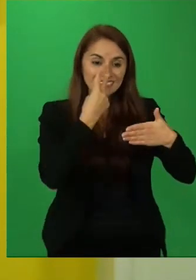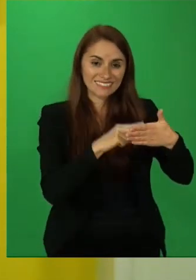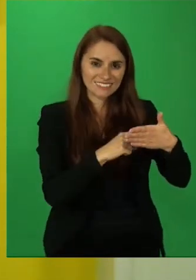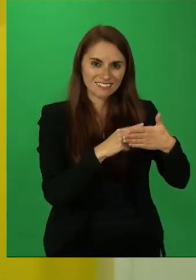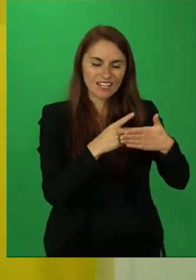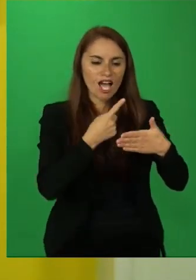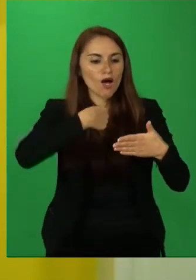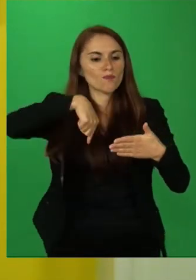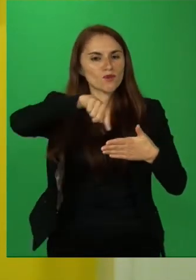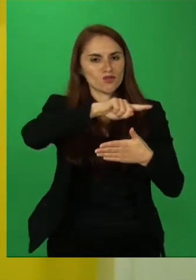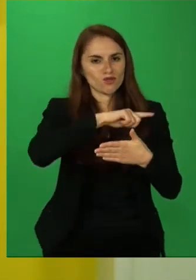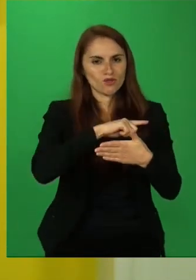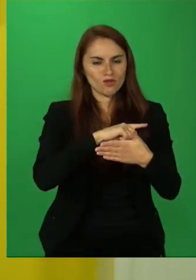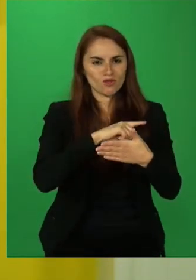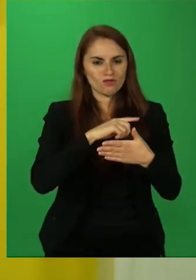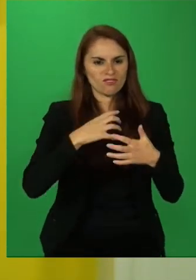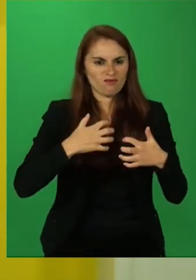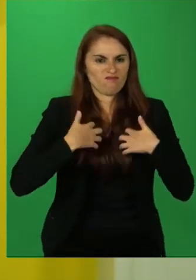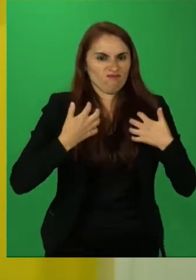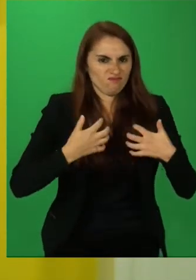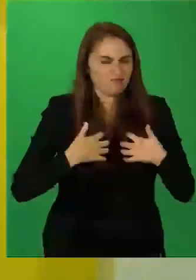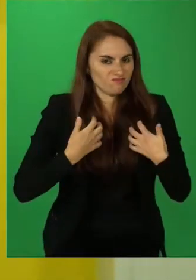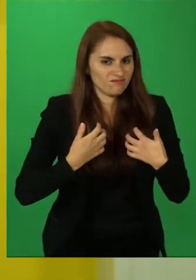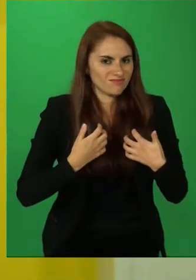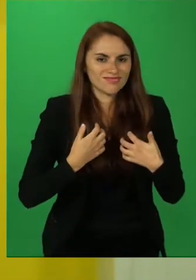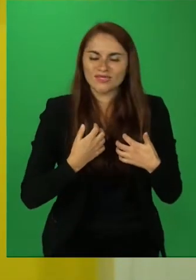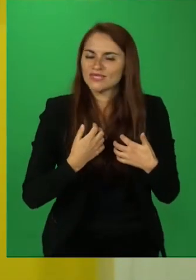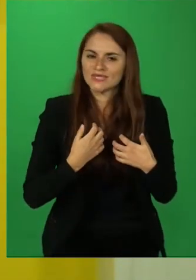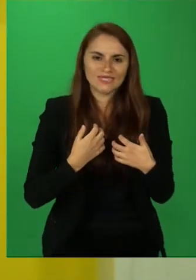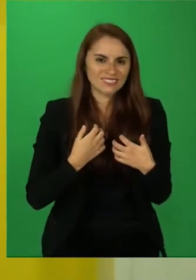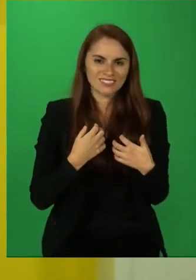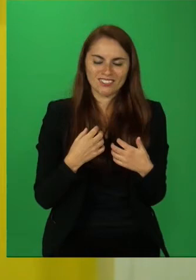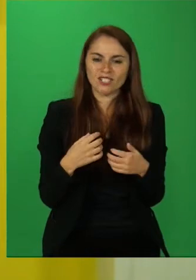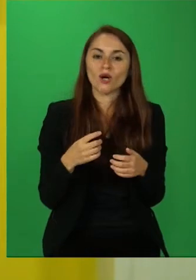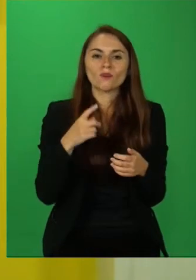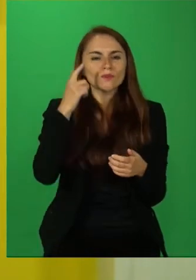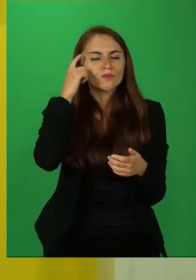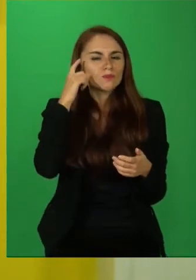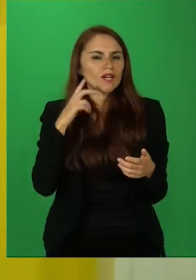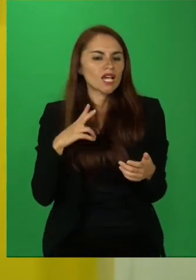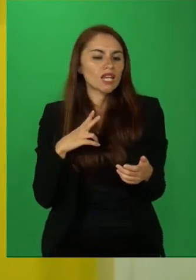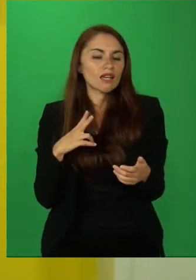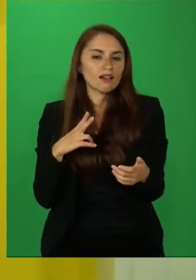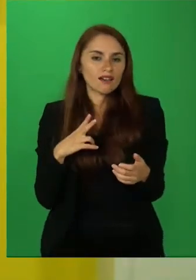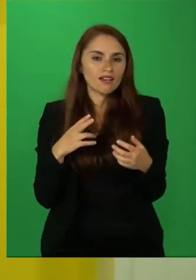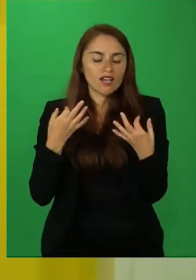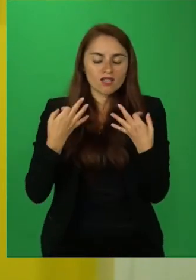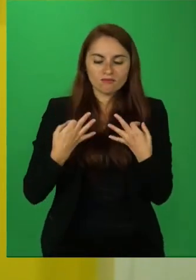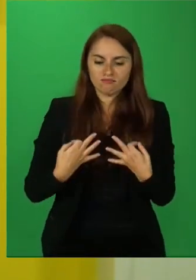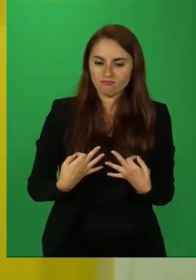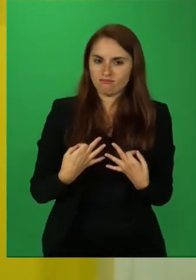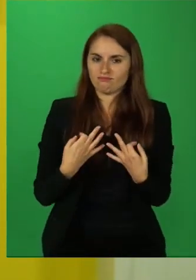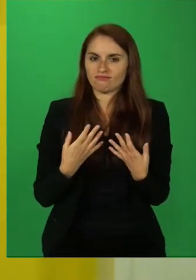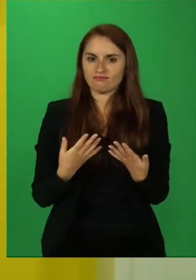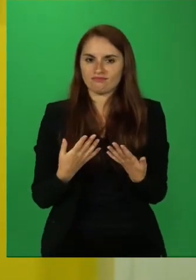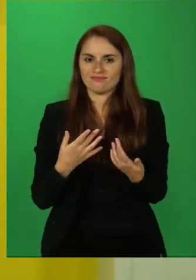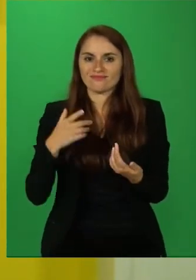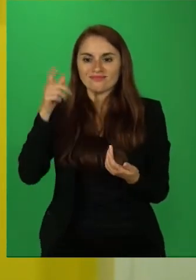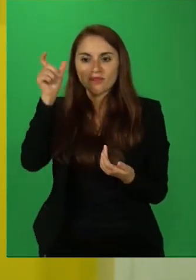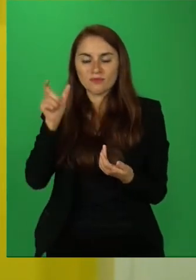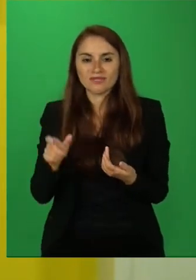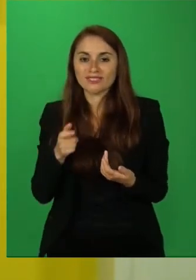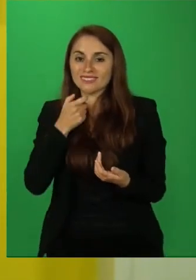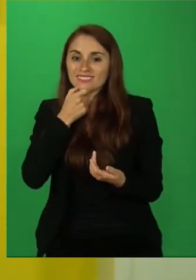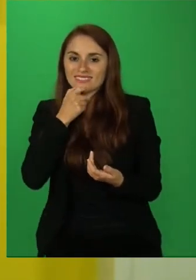que nosotros somos violentos, sino que más bien por la elegancia o por el carácter que tienen los